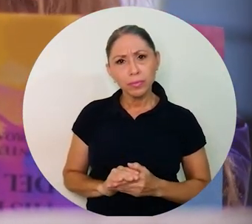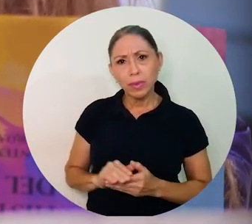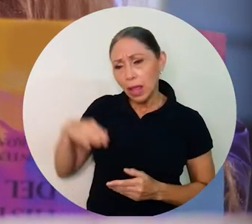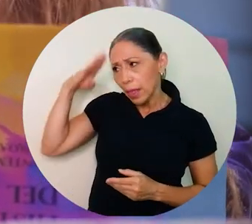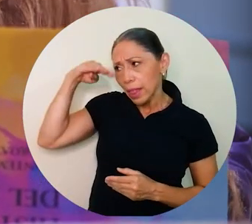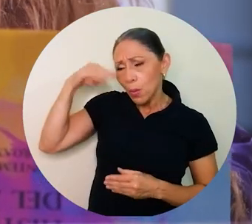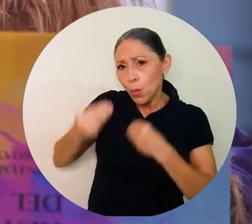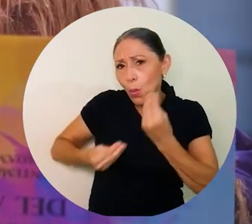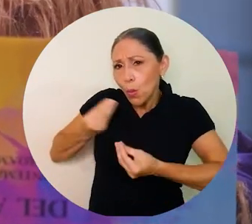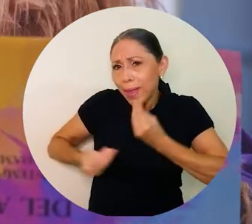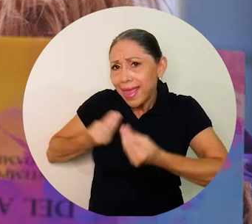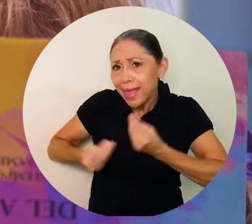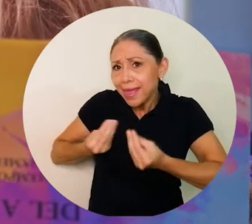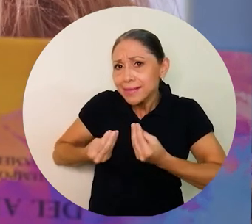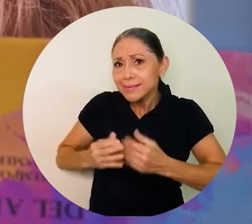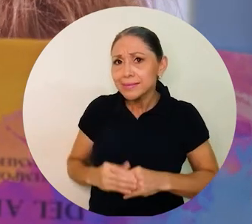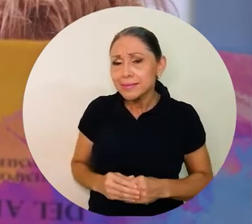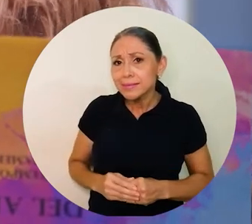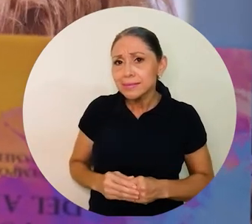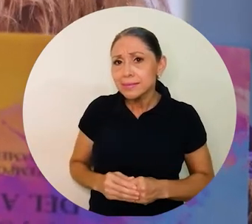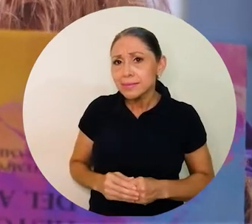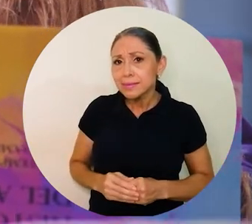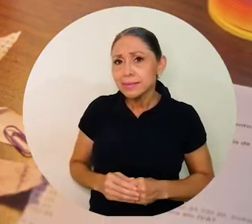¿Qué haces, Laura?